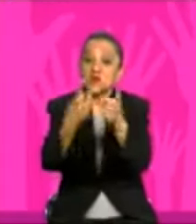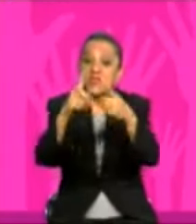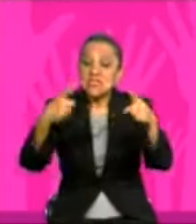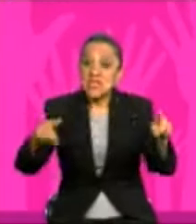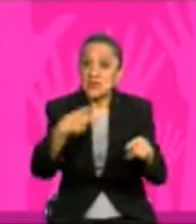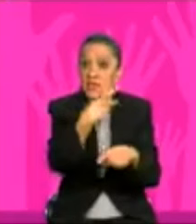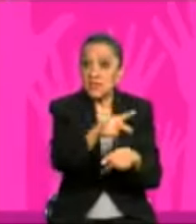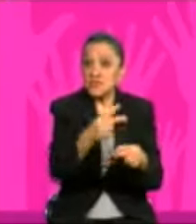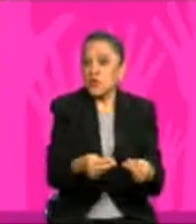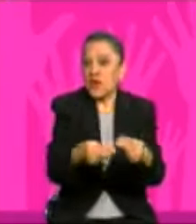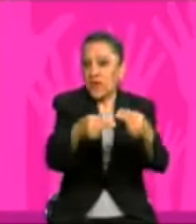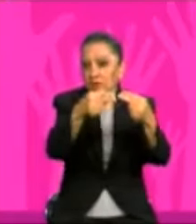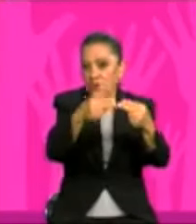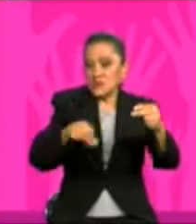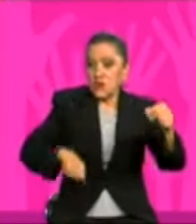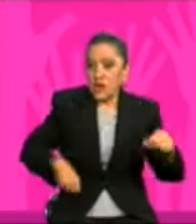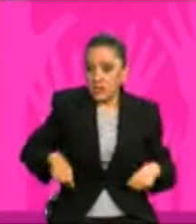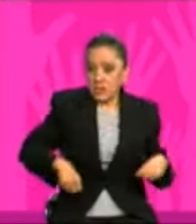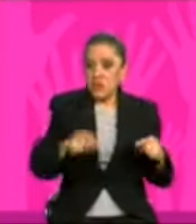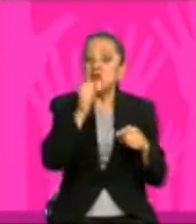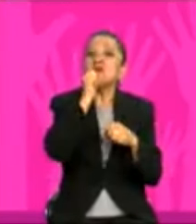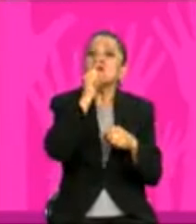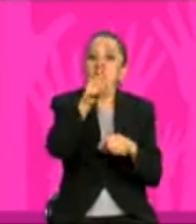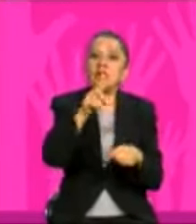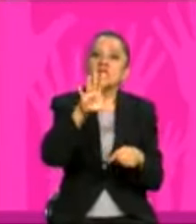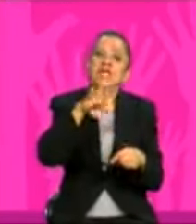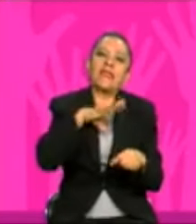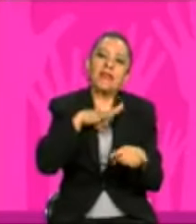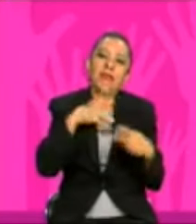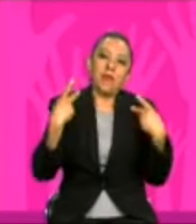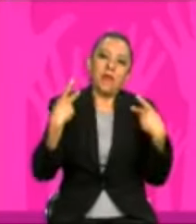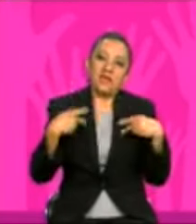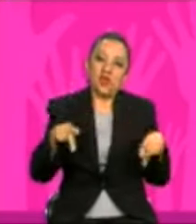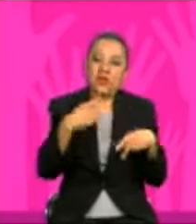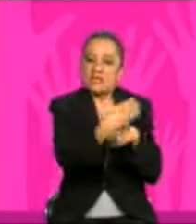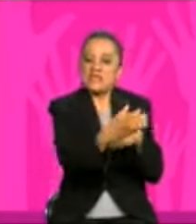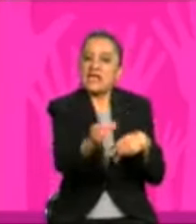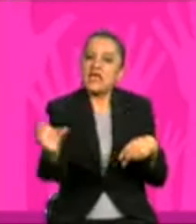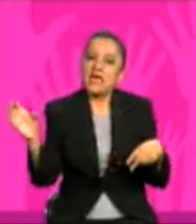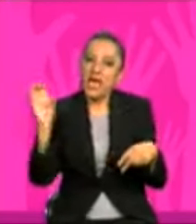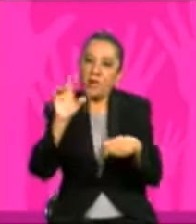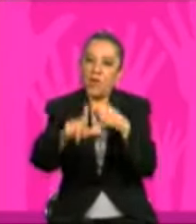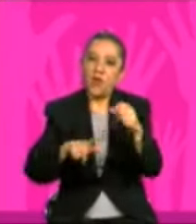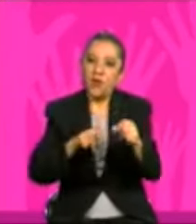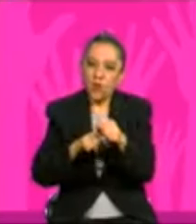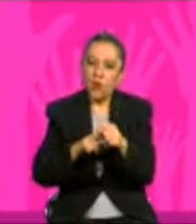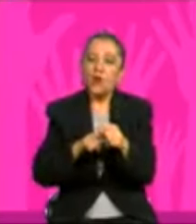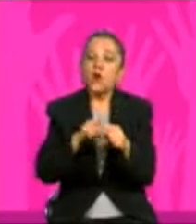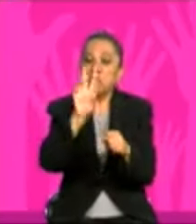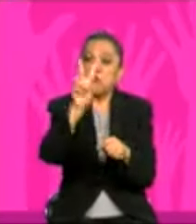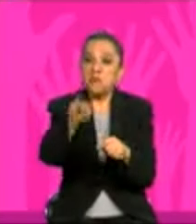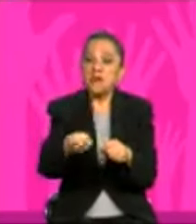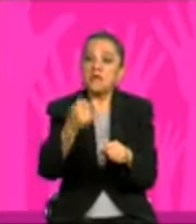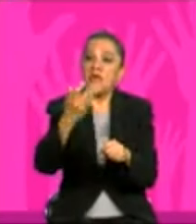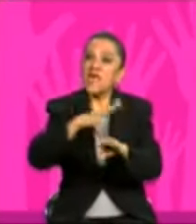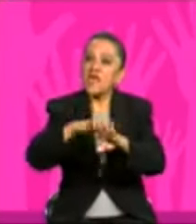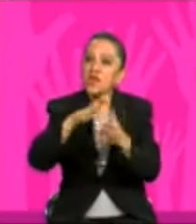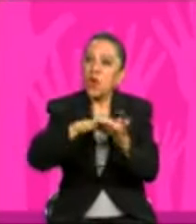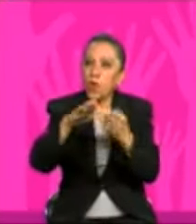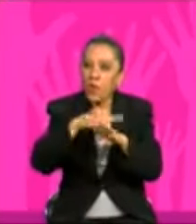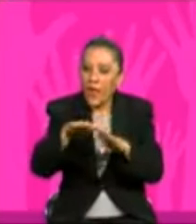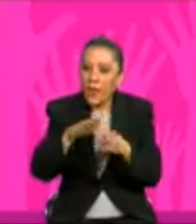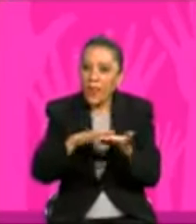sus actividades, incluyendo al sector agropecuario. Efectivamente, a los nopaleros, a las nopaleras, a